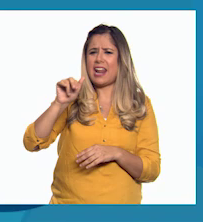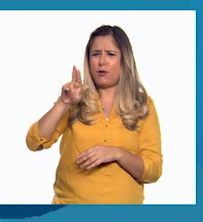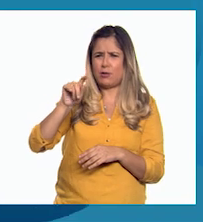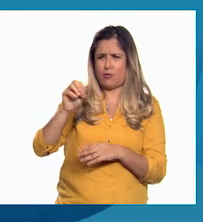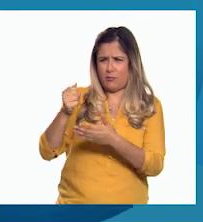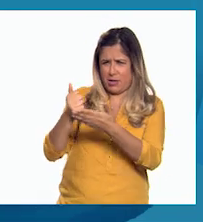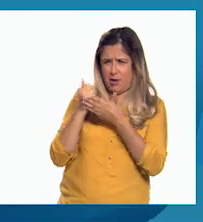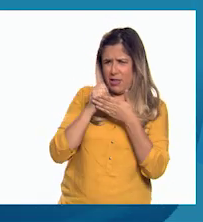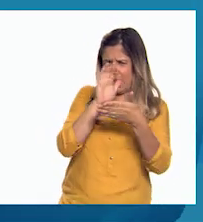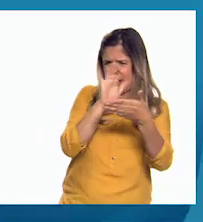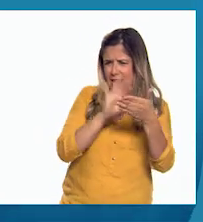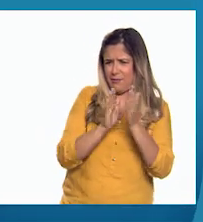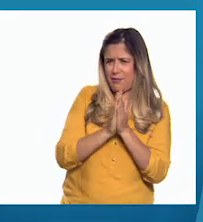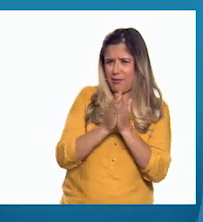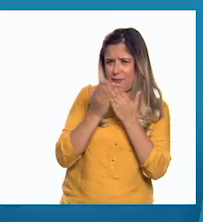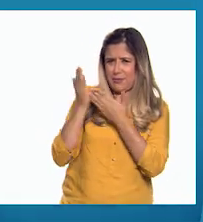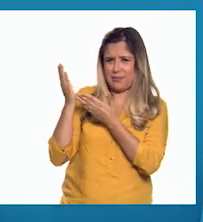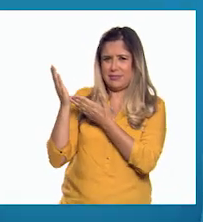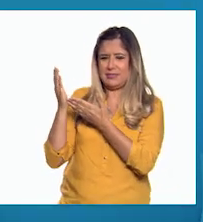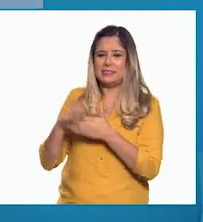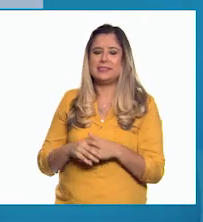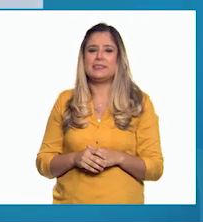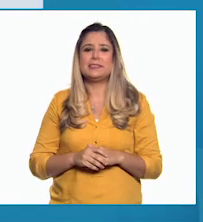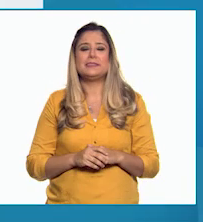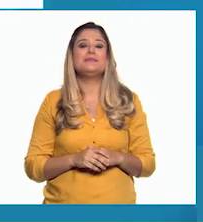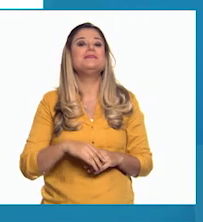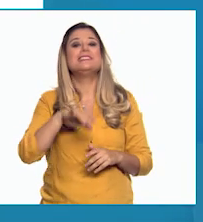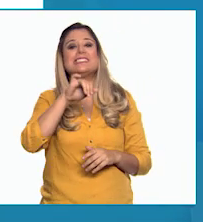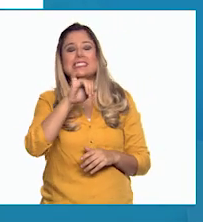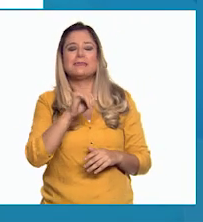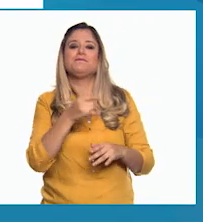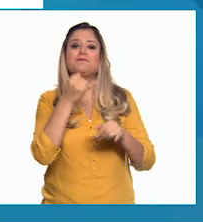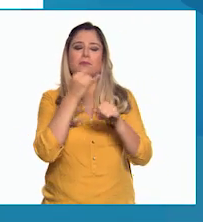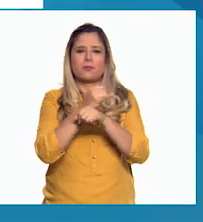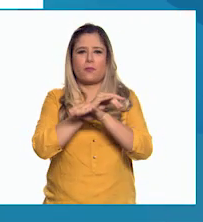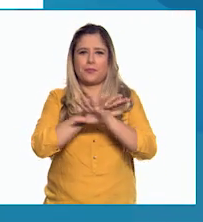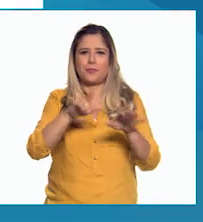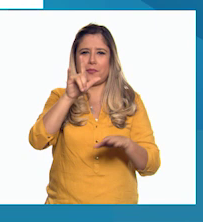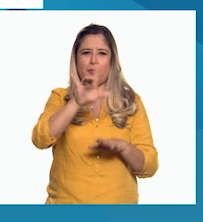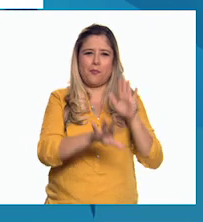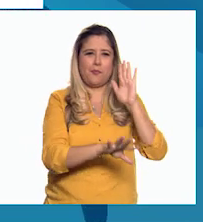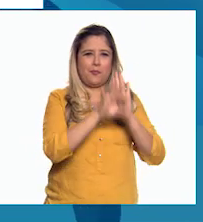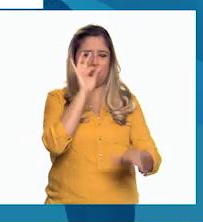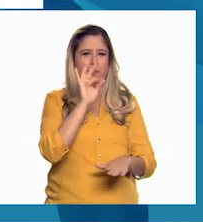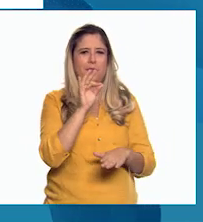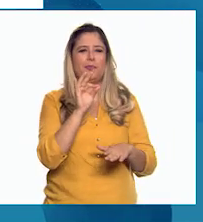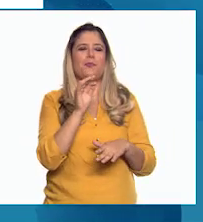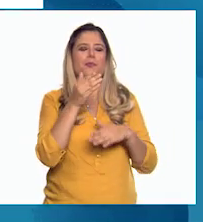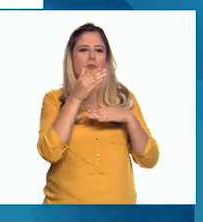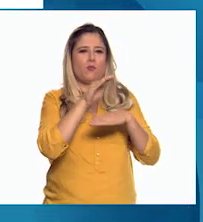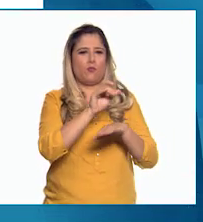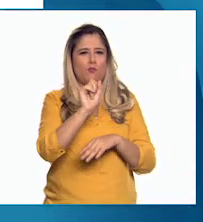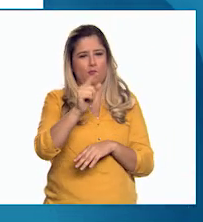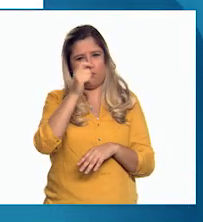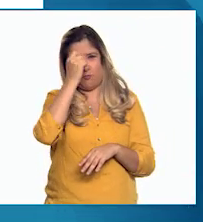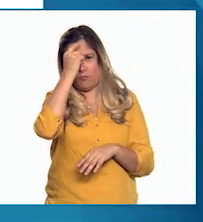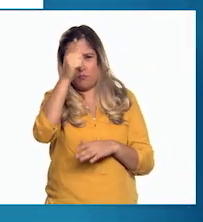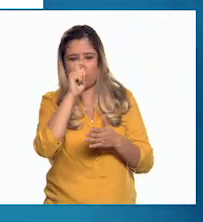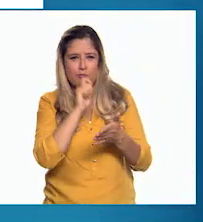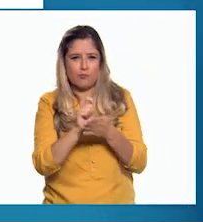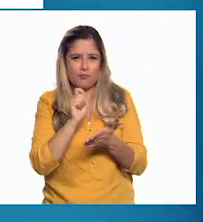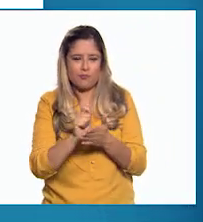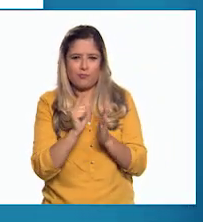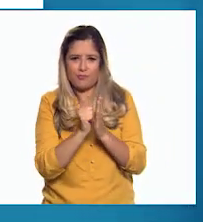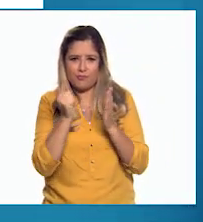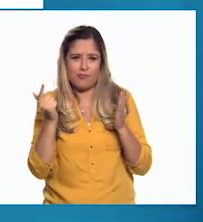a leer lo que dice ahí, por favor? Sí, maestra. Con la información que encontraron sobre su autor elegido, escriban